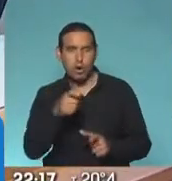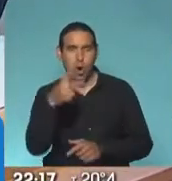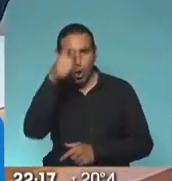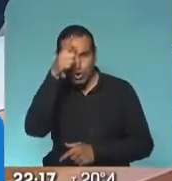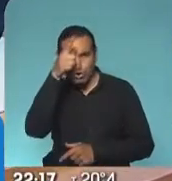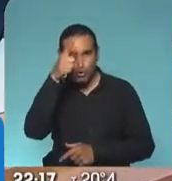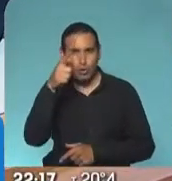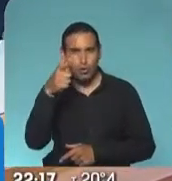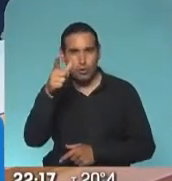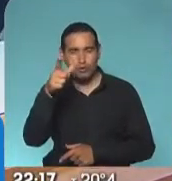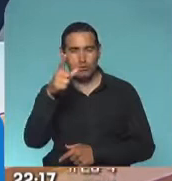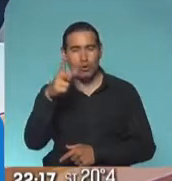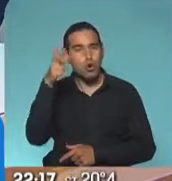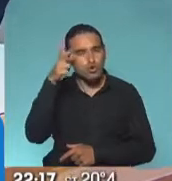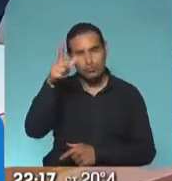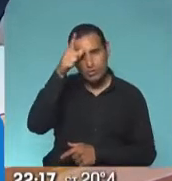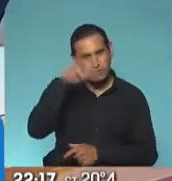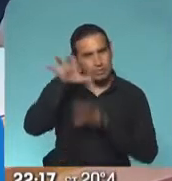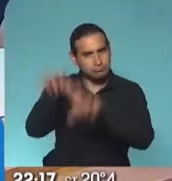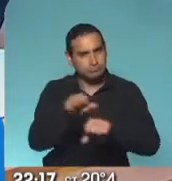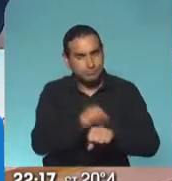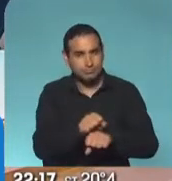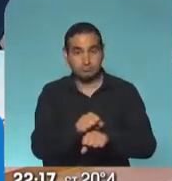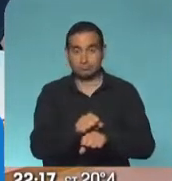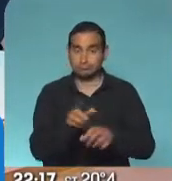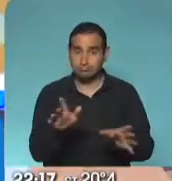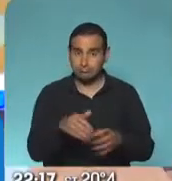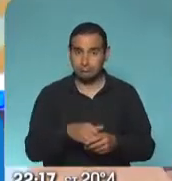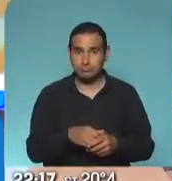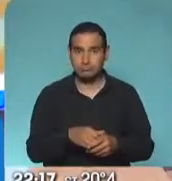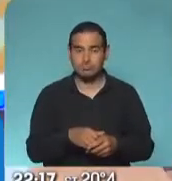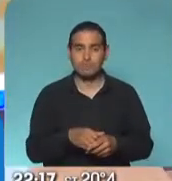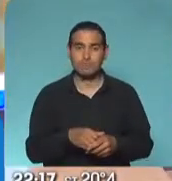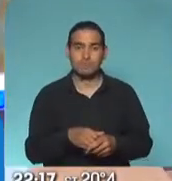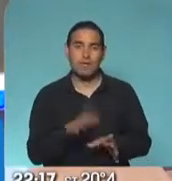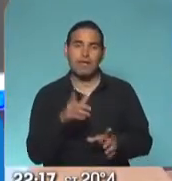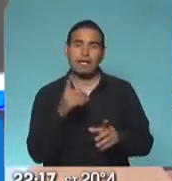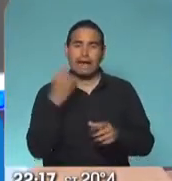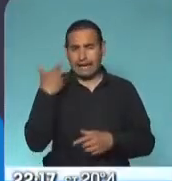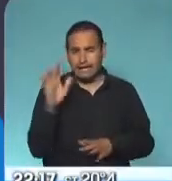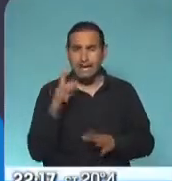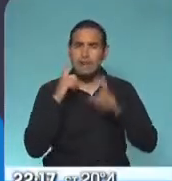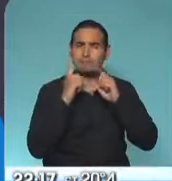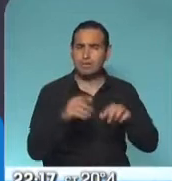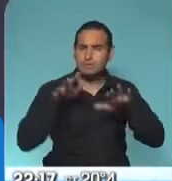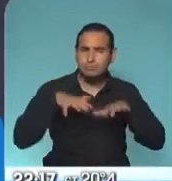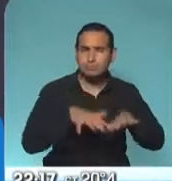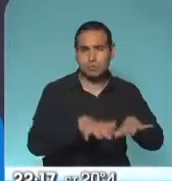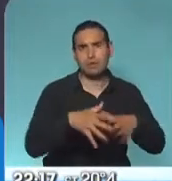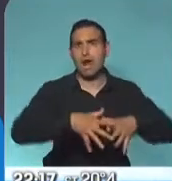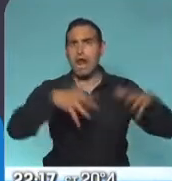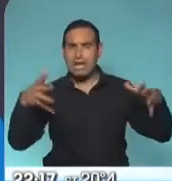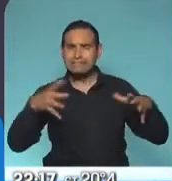policías y la amenaza de llevarlos a la justicia ancestral. Sí. Por lo general las marchas son tremendas, avasallantes,